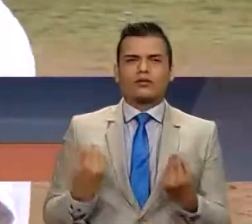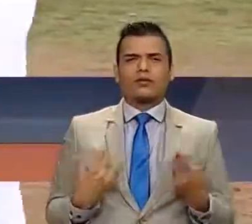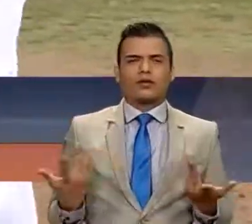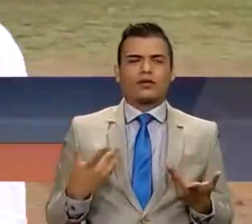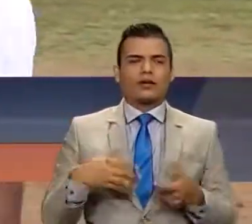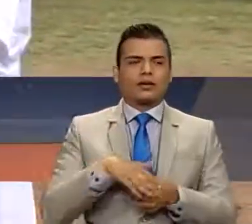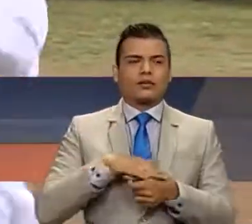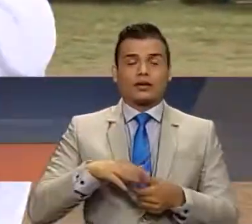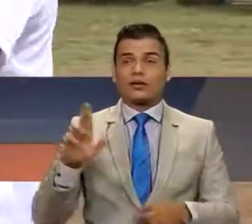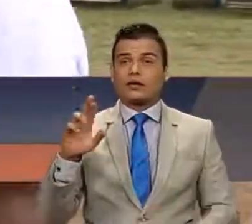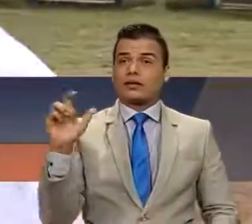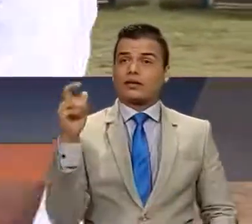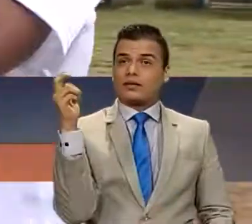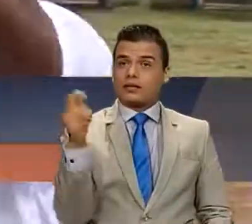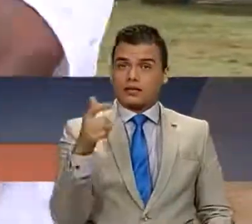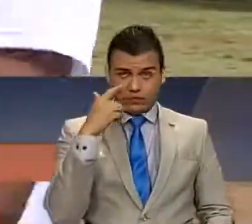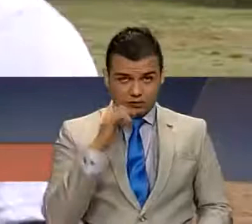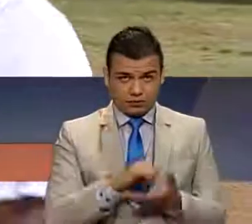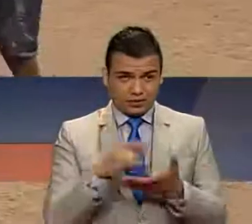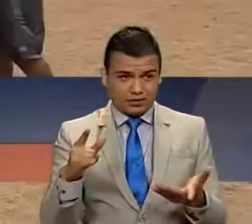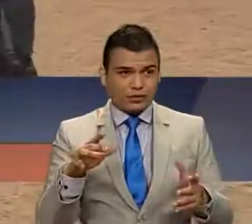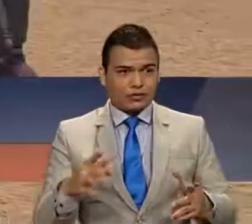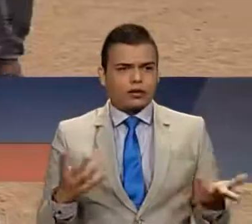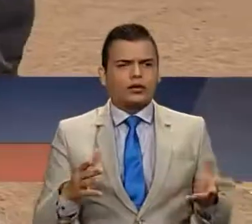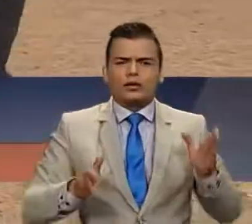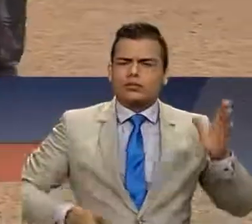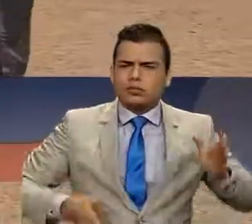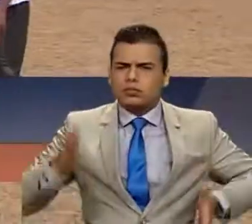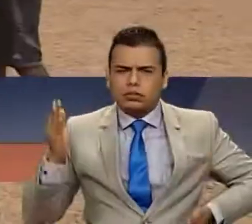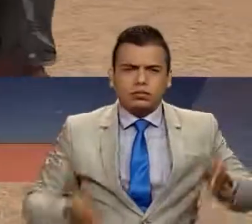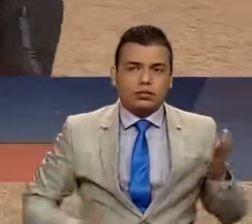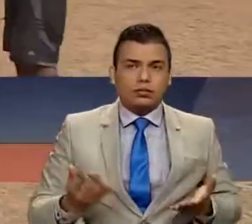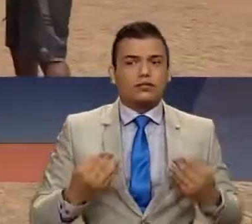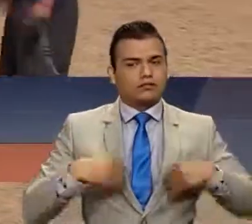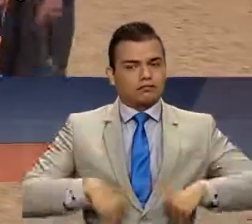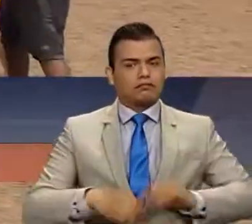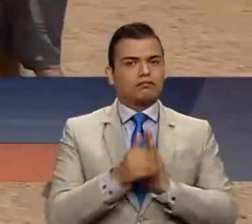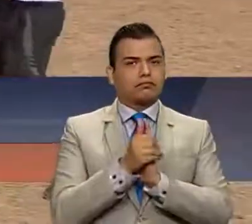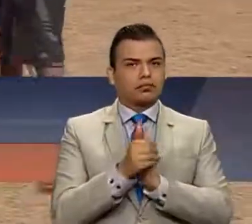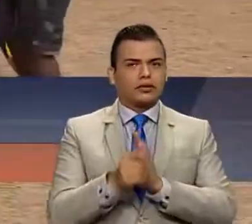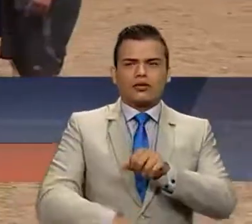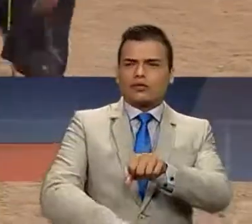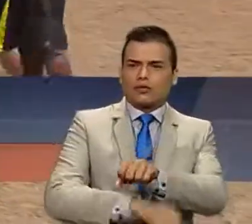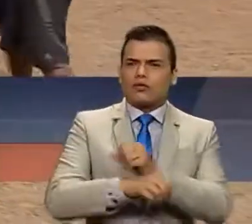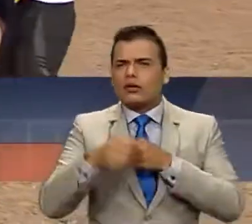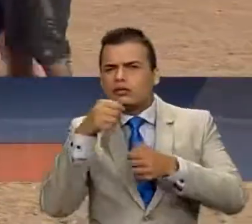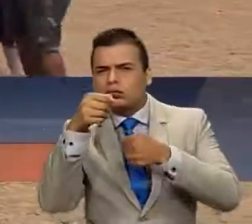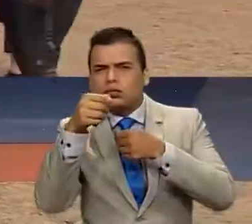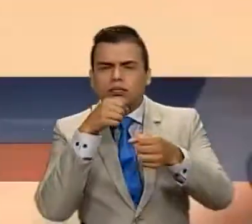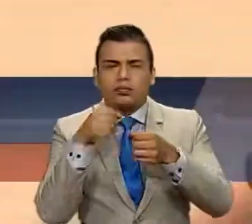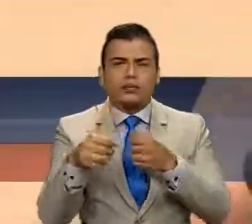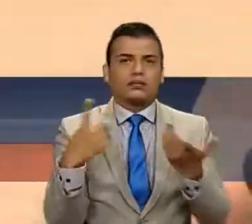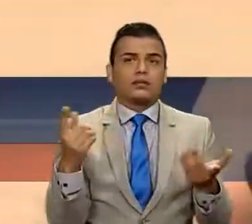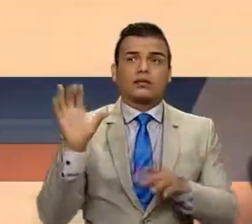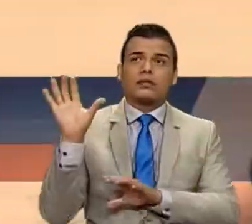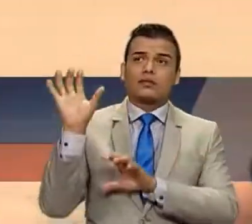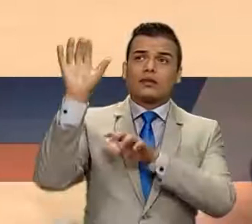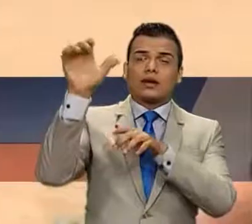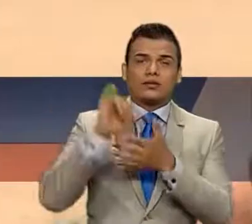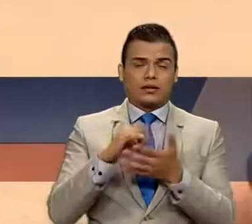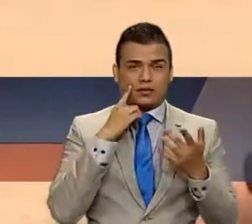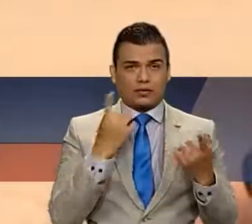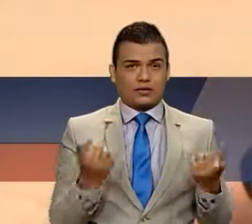encontrado cómo el atletismo puede ser base para otros deportes como el boxeo, fútbol y baloncesto. El atletismo es lo máximo